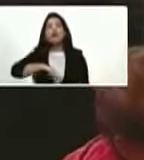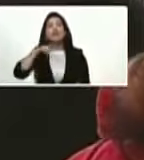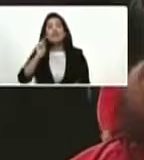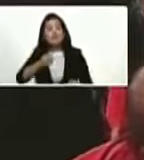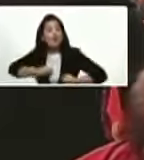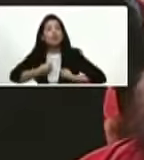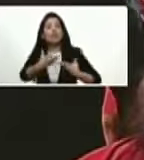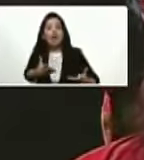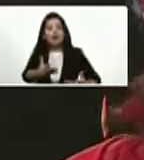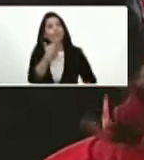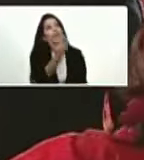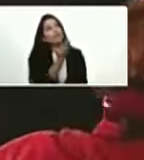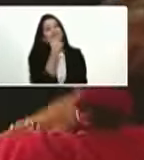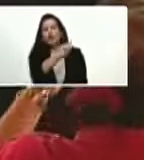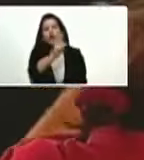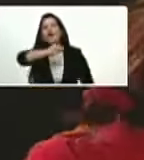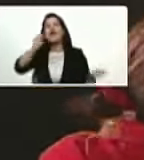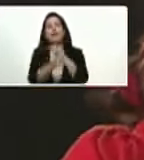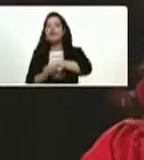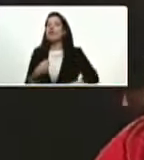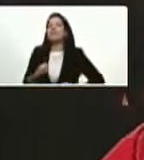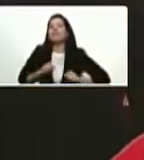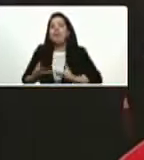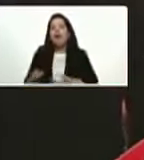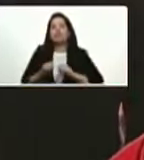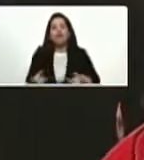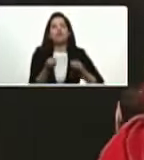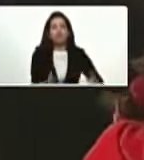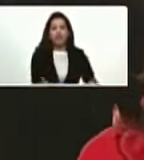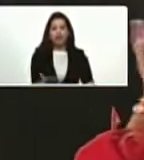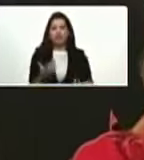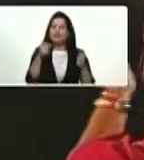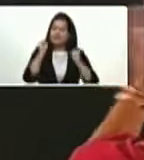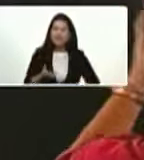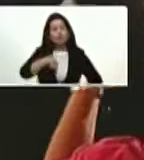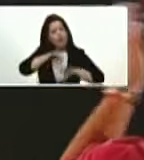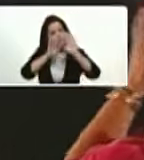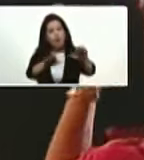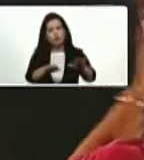vamos a dar. Cuente con nuestro apoyo.